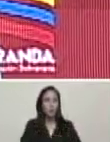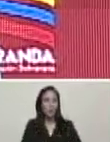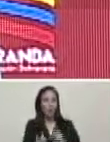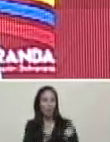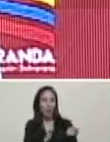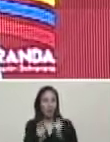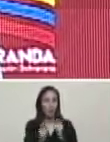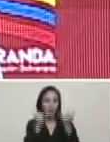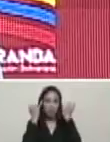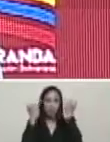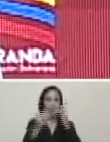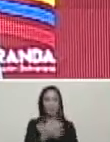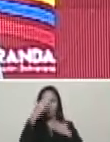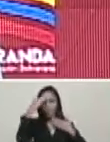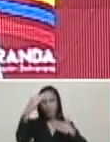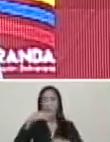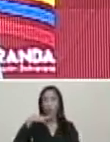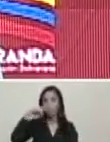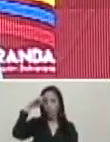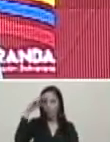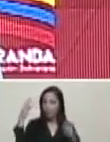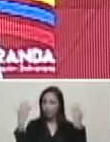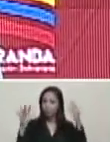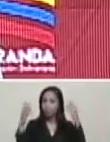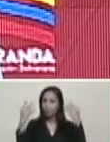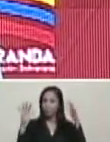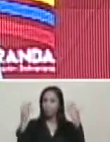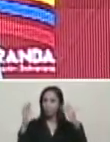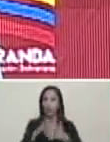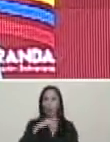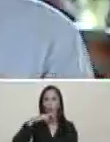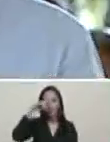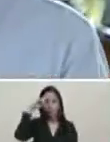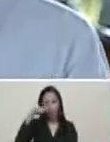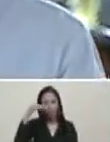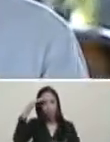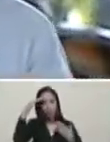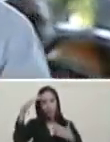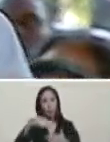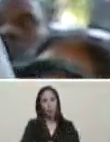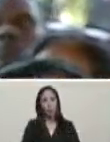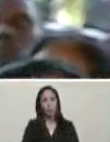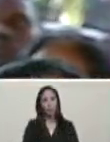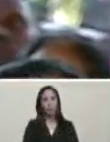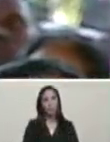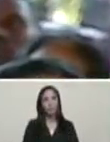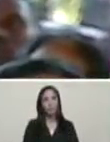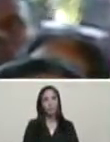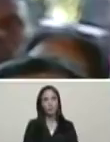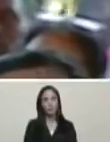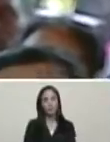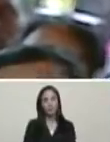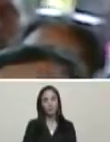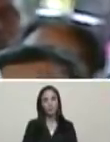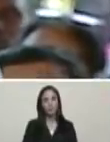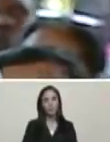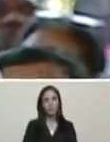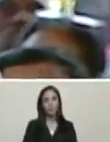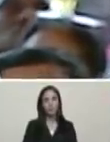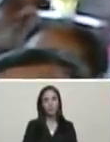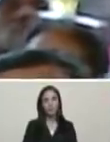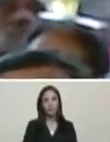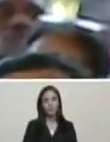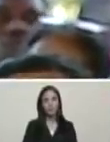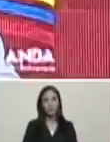entrevistas. Un gran saludo y un aplauso desde aquí a José Vicente Rangel Vale. Y tú eres José Vicente